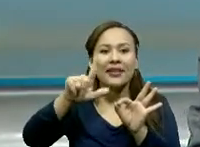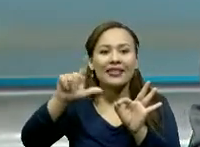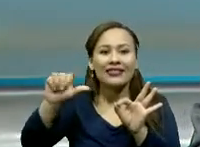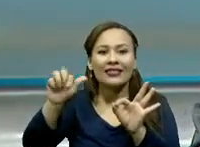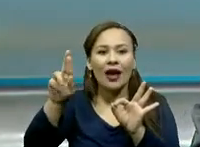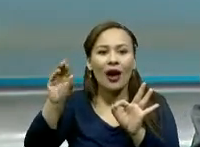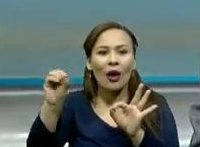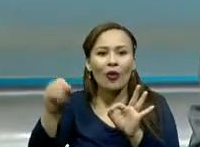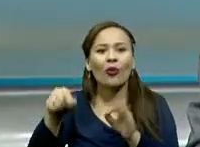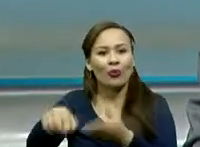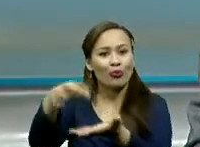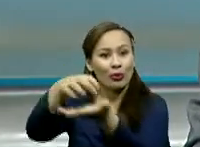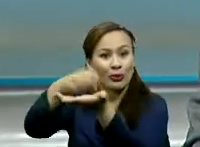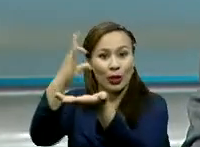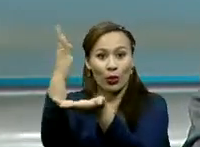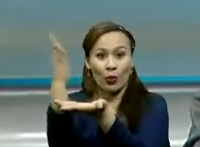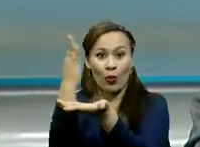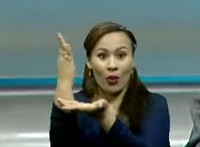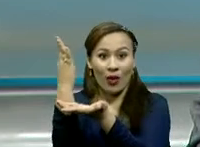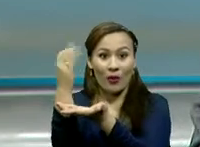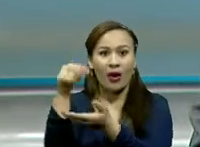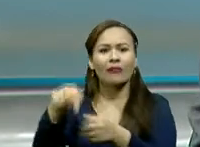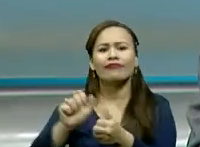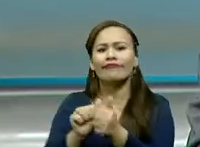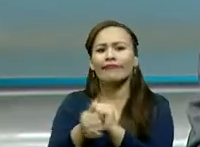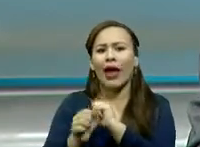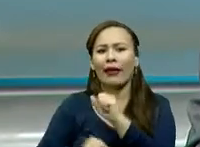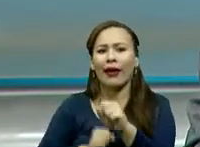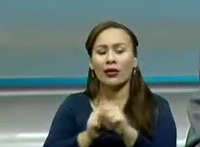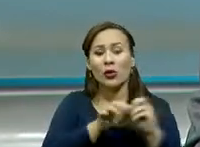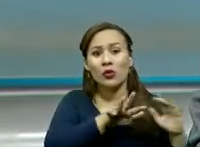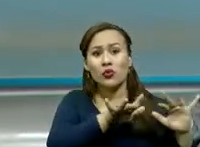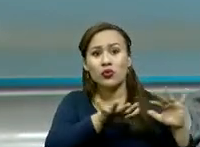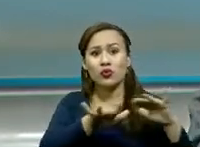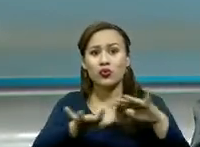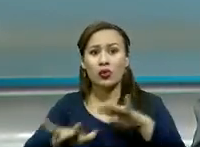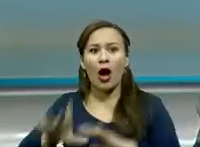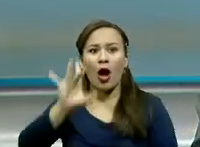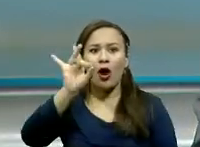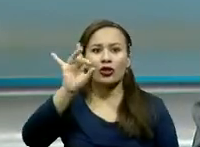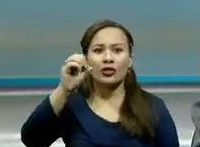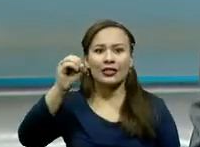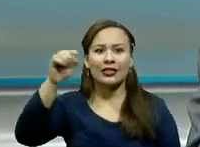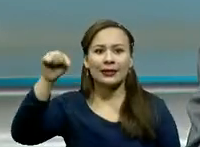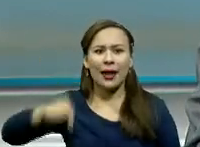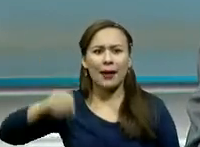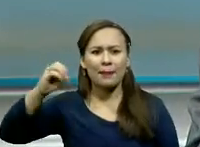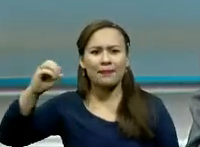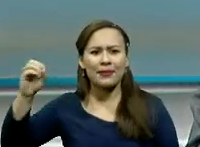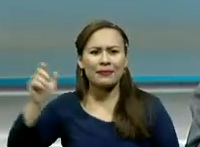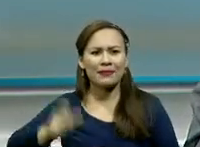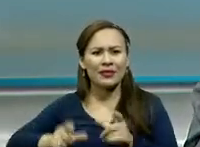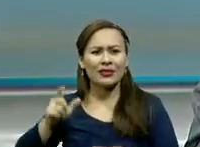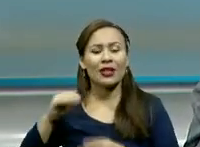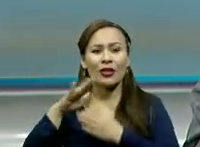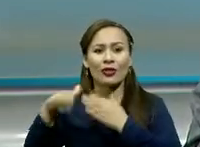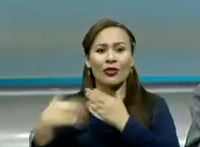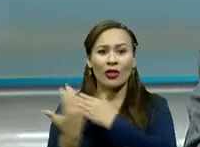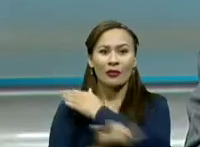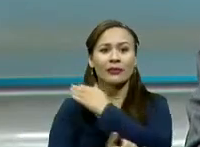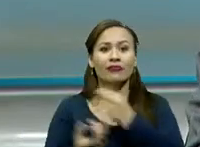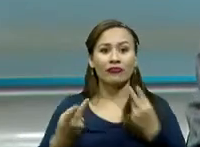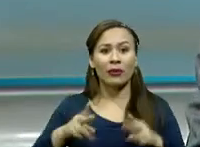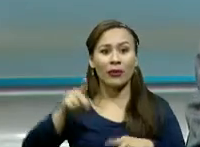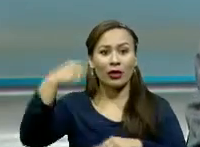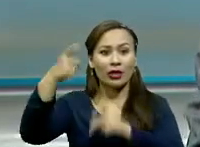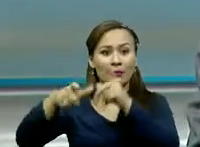de Tungurahua. Cada año reúne alrededor de 80.000 visitantes de todo el país e incluso extranjeros,